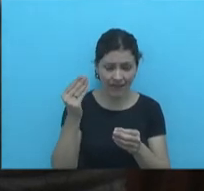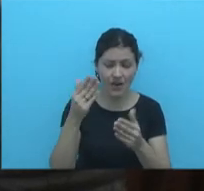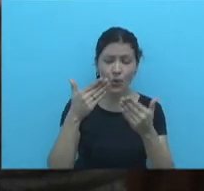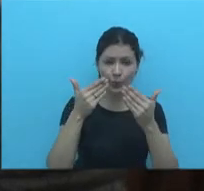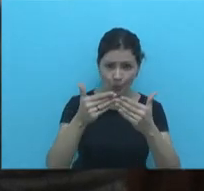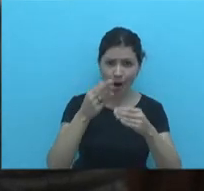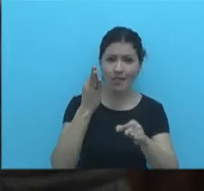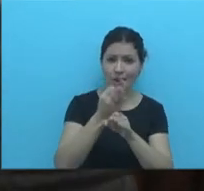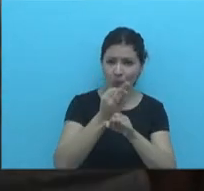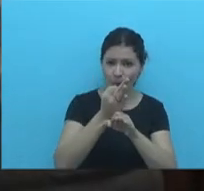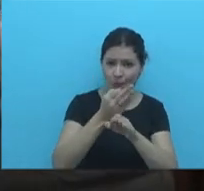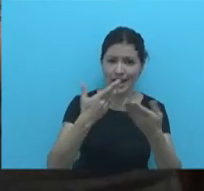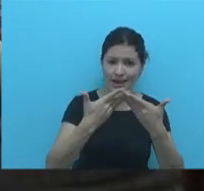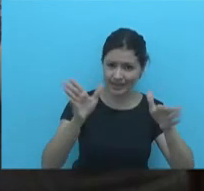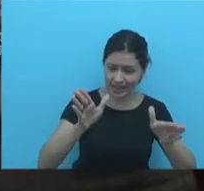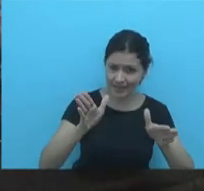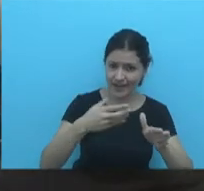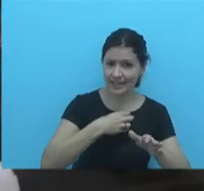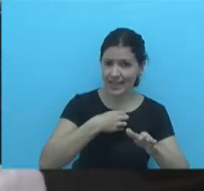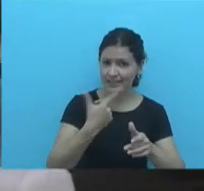del establecimiento. Cada curso